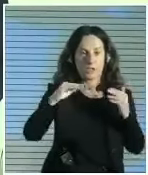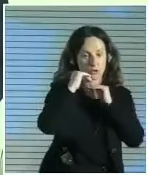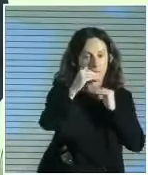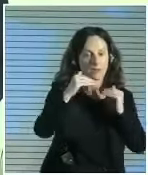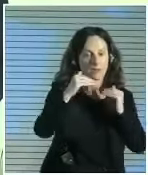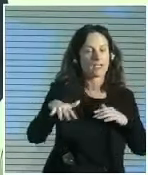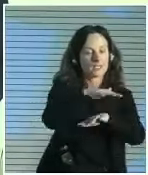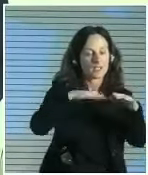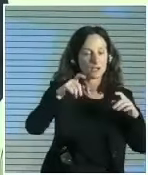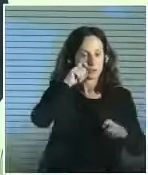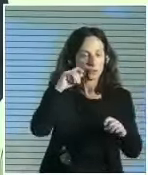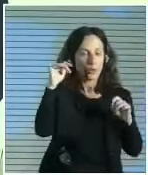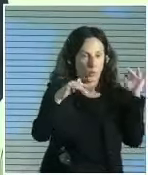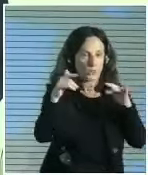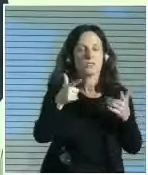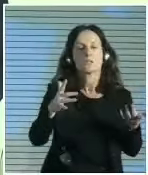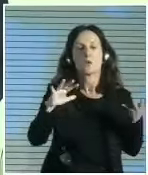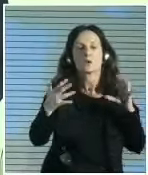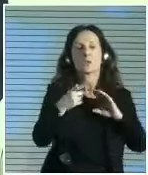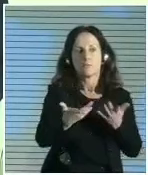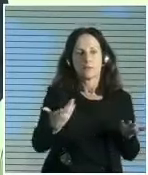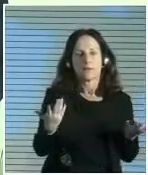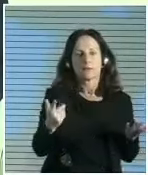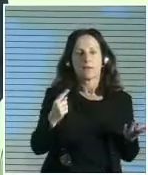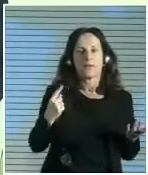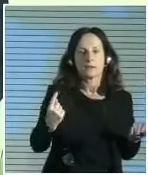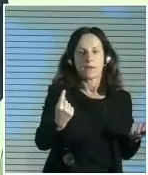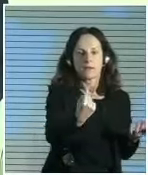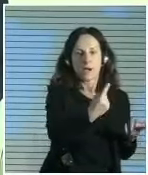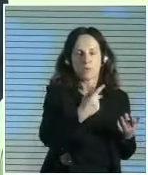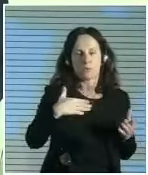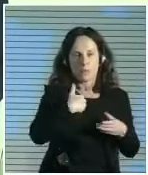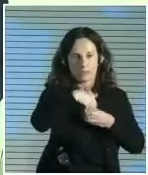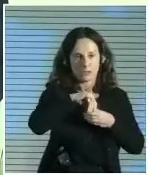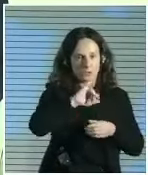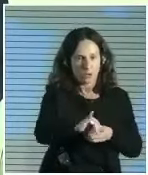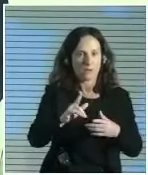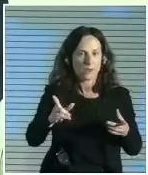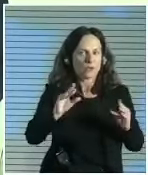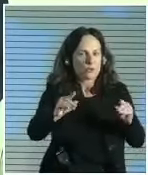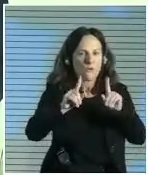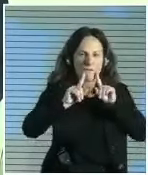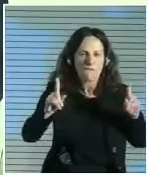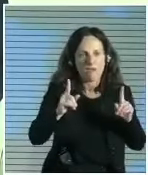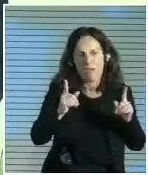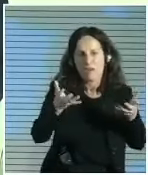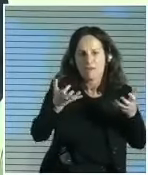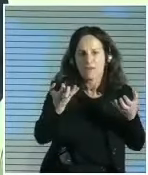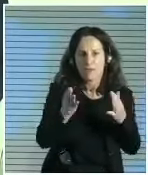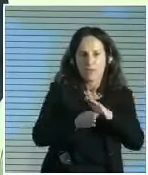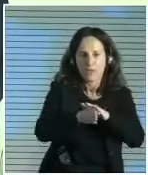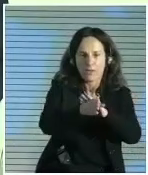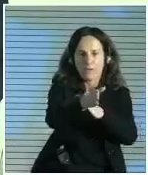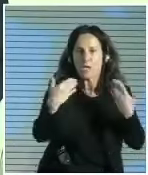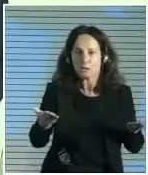dar de comer a cada uno de los actores que intervienen. Y deberíamos de tener en cuenta que aunque es una acción a largo